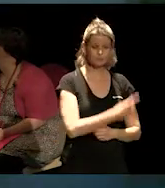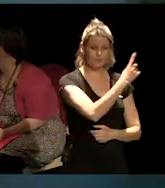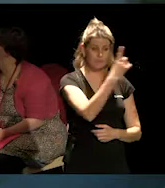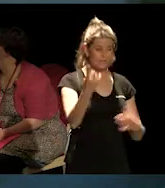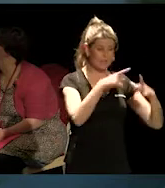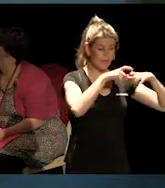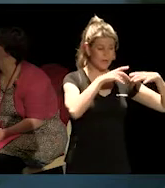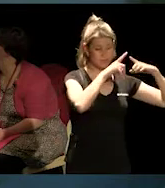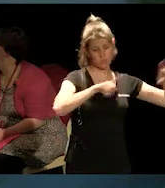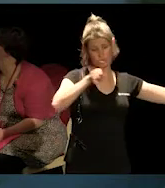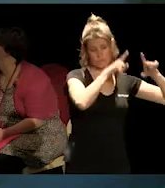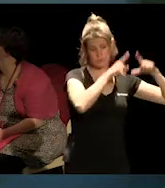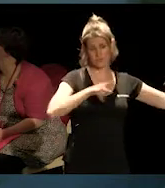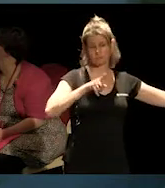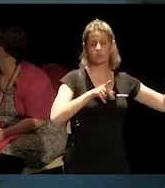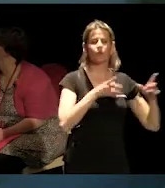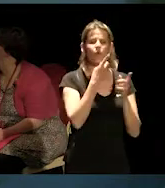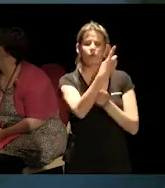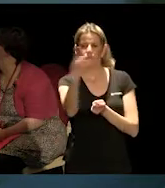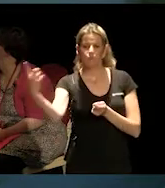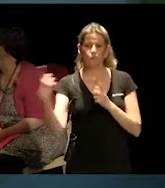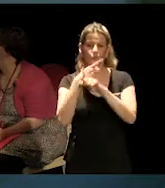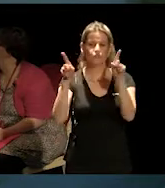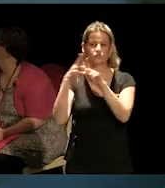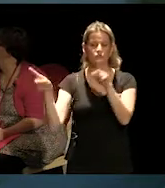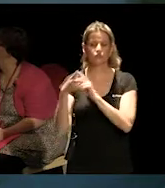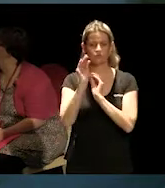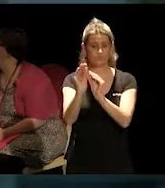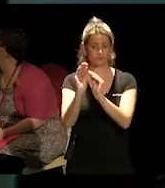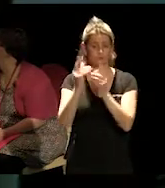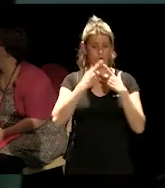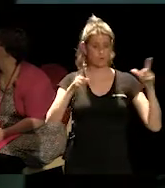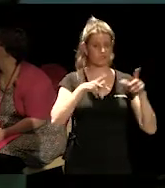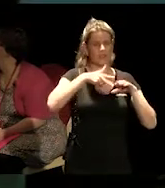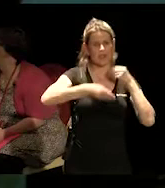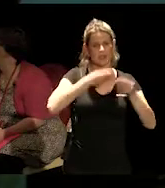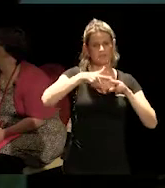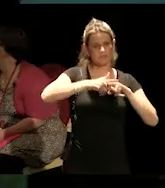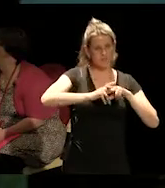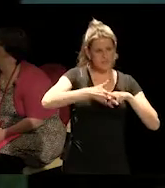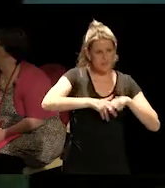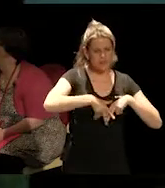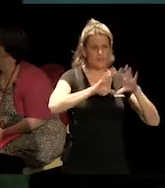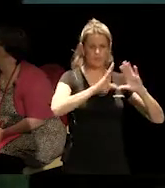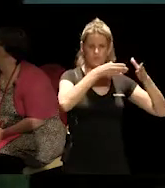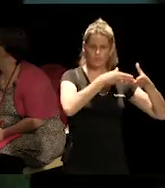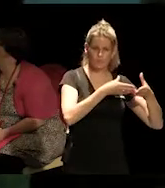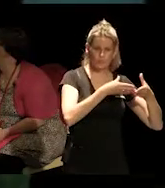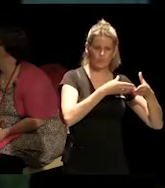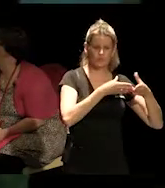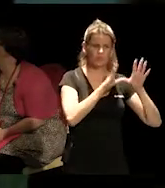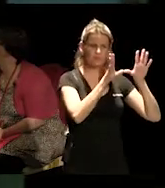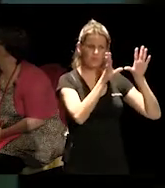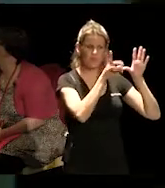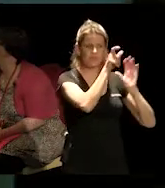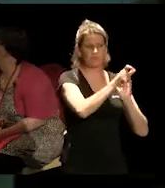Orquesta, músicos de esas orquestas están realizando talleres con grupos de entre 10 y